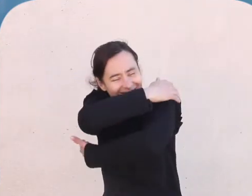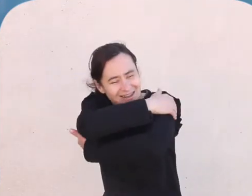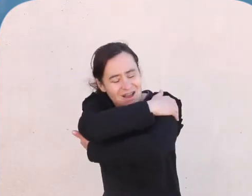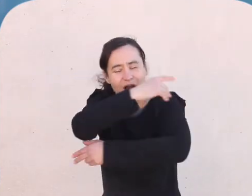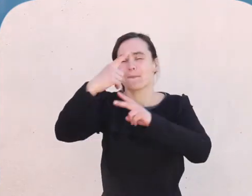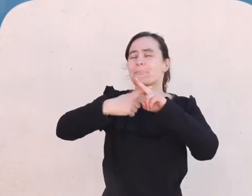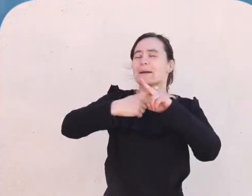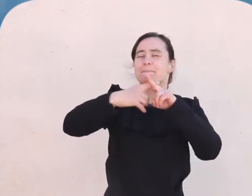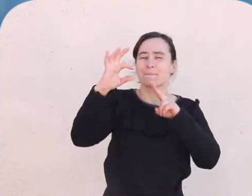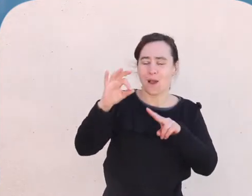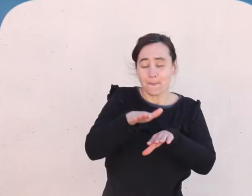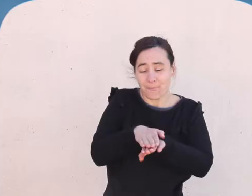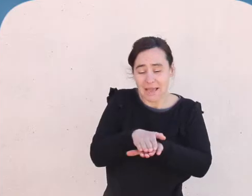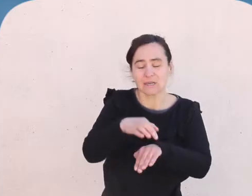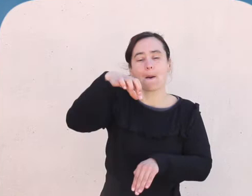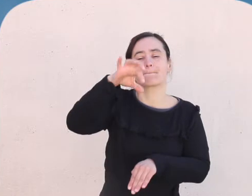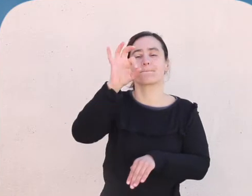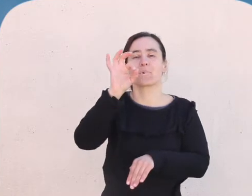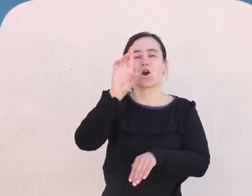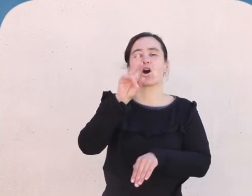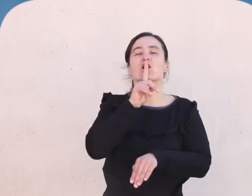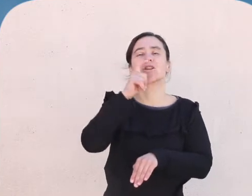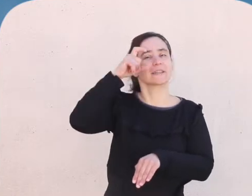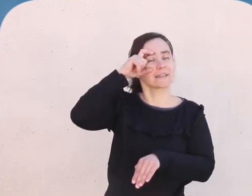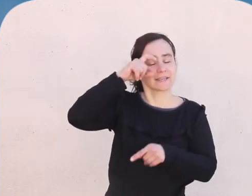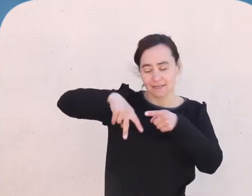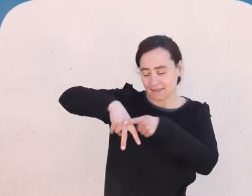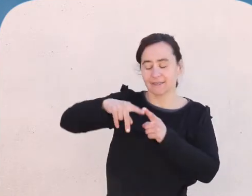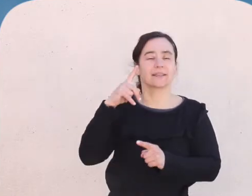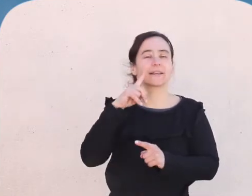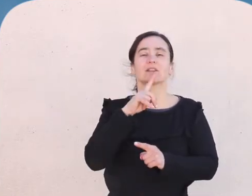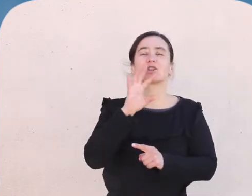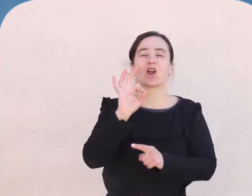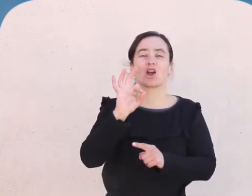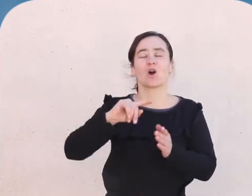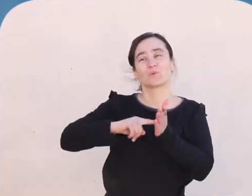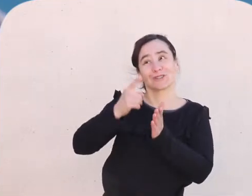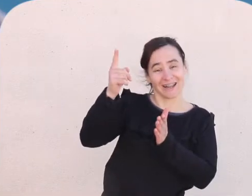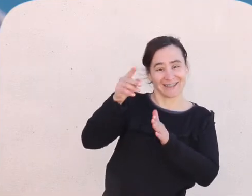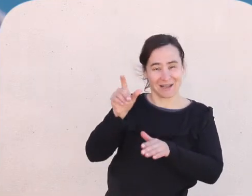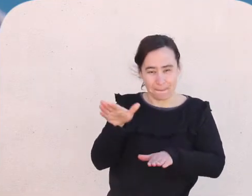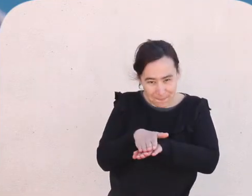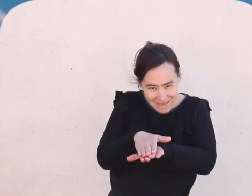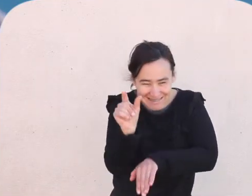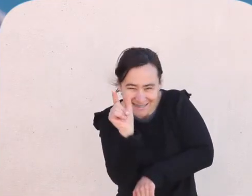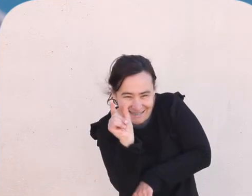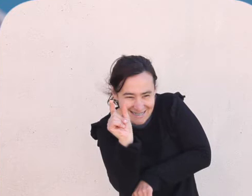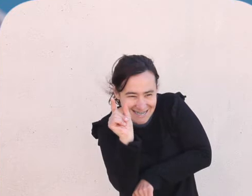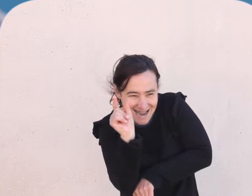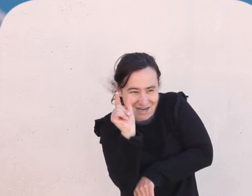porteñito, diciéndole, ¡Usted siempre tan elegante! ¡El